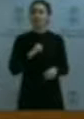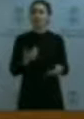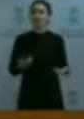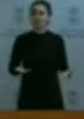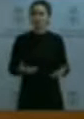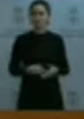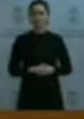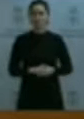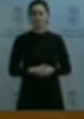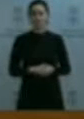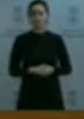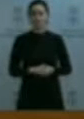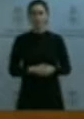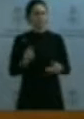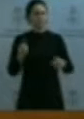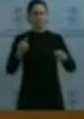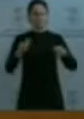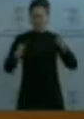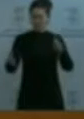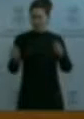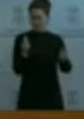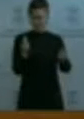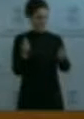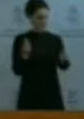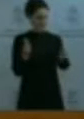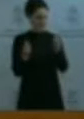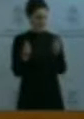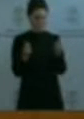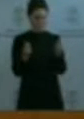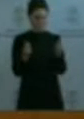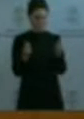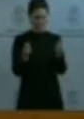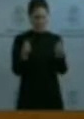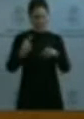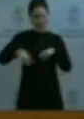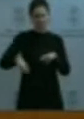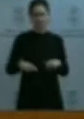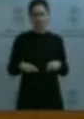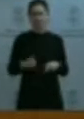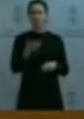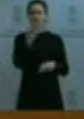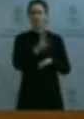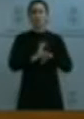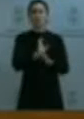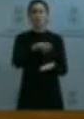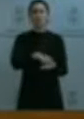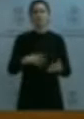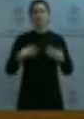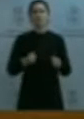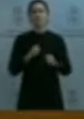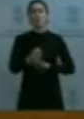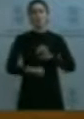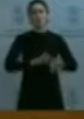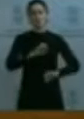Nos encontrábamos con que, por ejemplo, en la Consejería de Sanidad se habían realizado 13